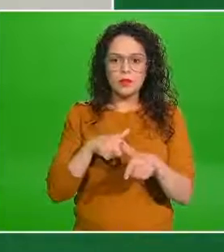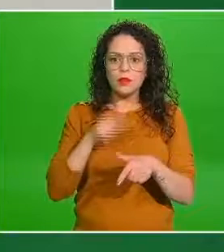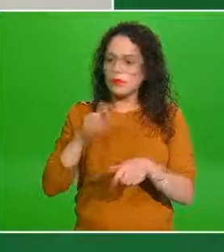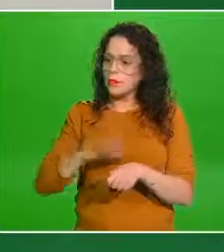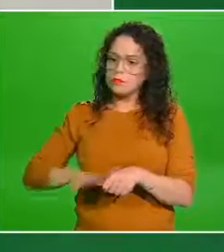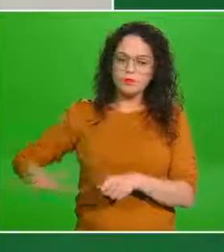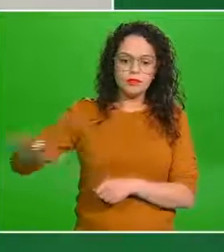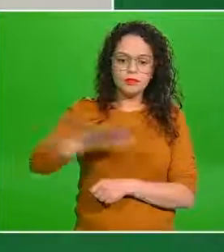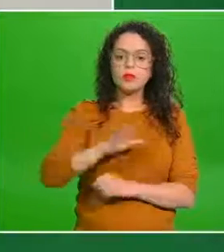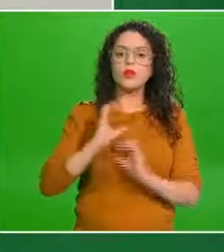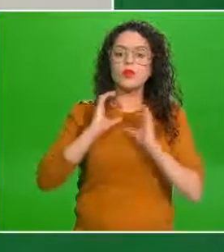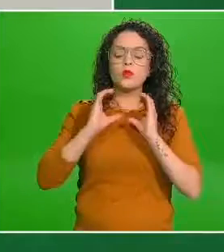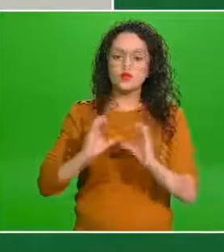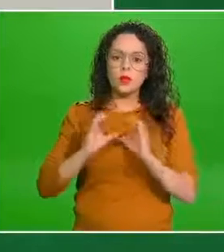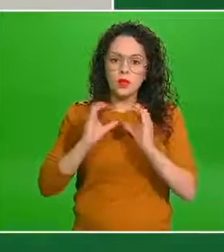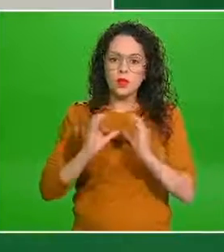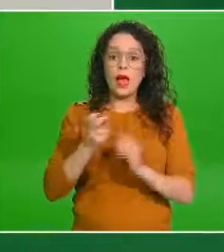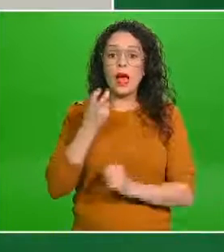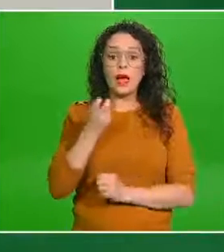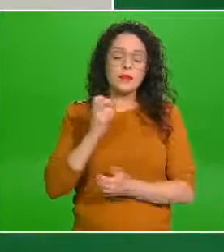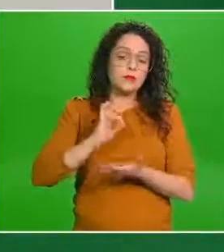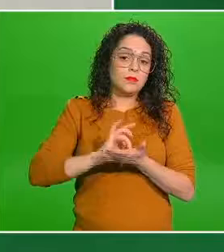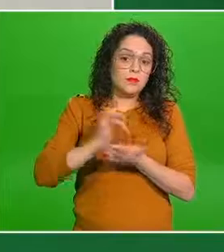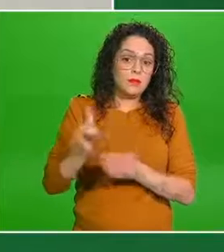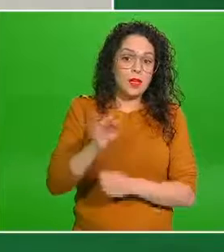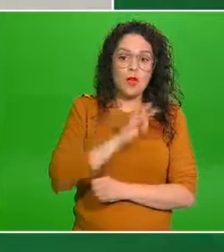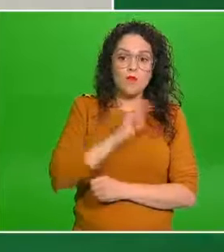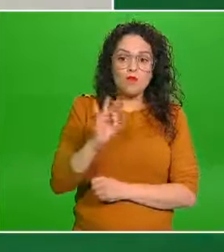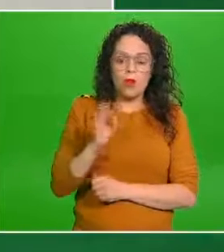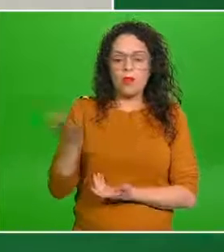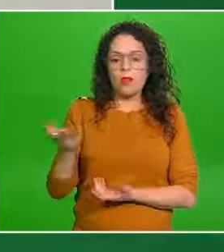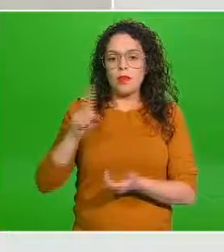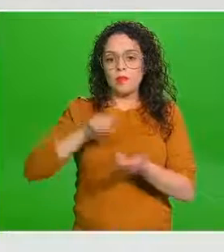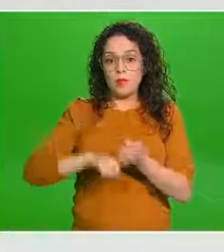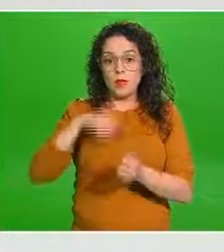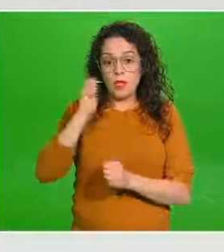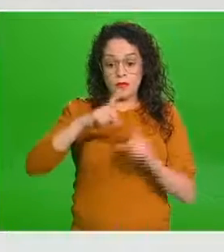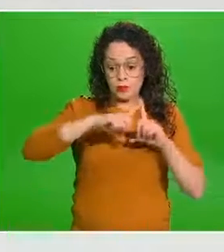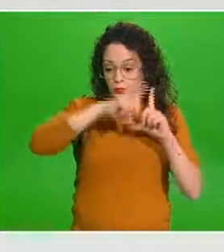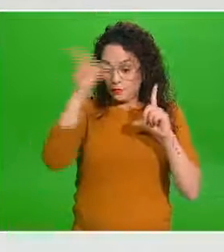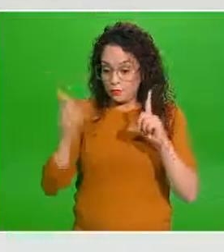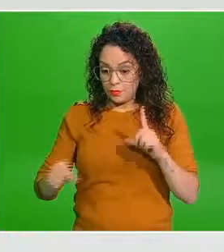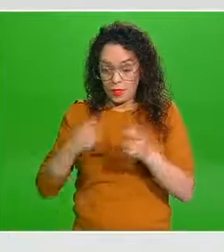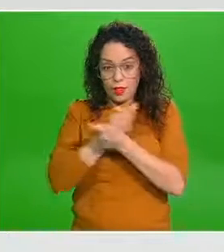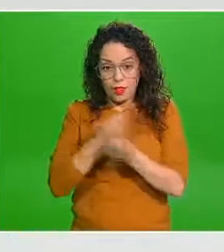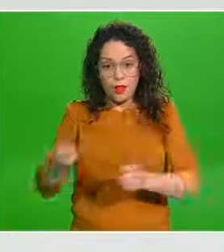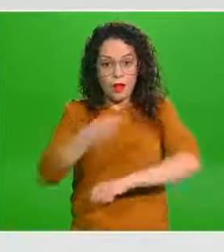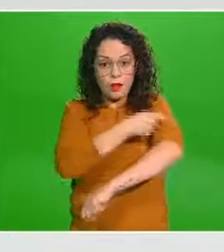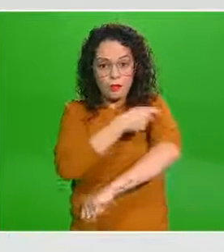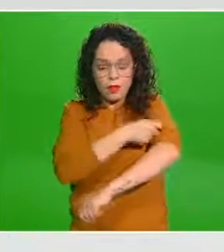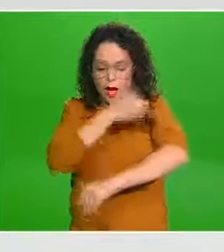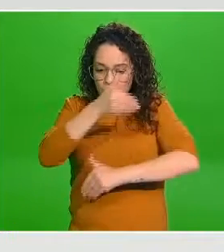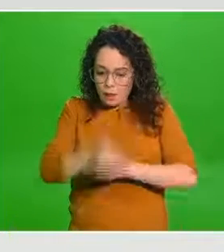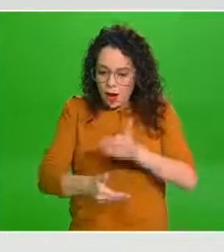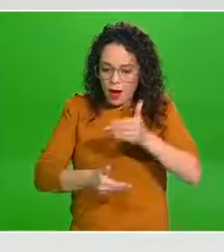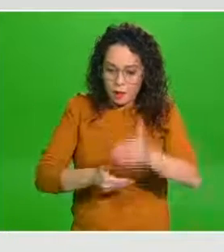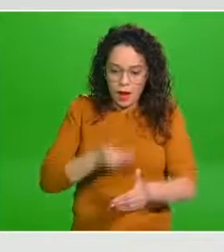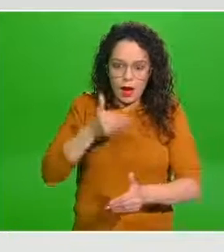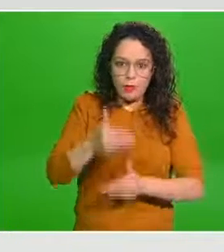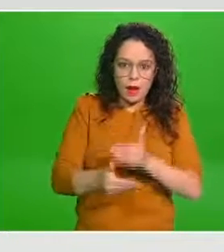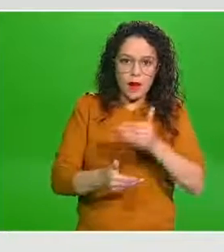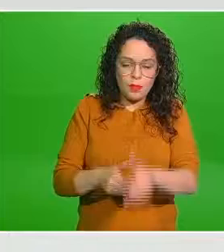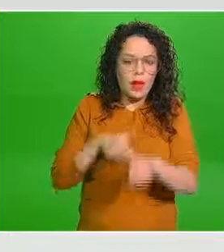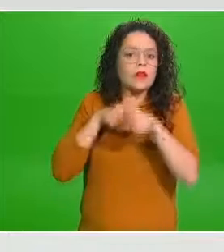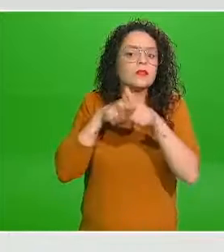entorno para poder dar más oportunidad a que la estrategia nacional de vacunación siga avanzando y entonces sí,